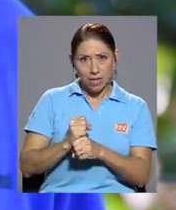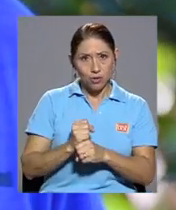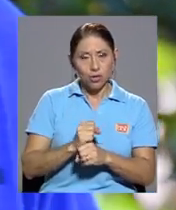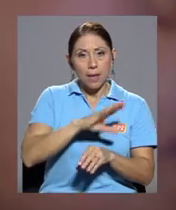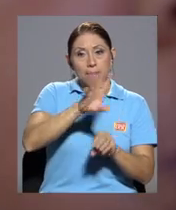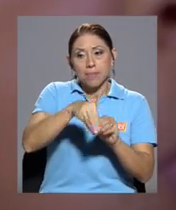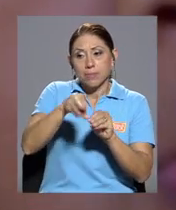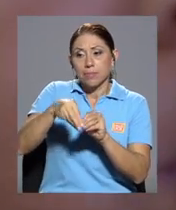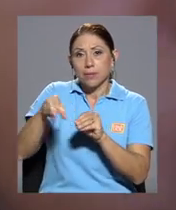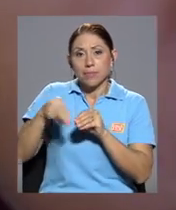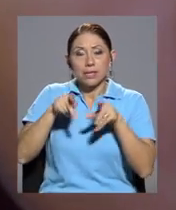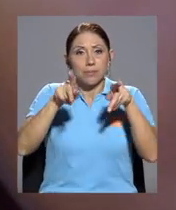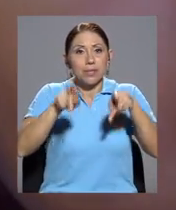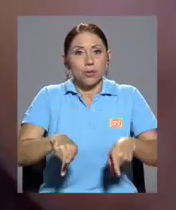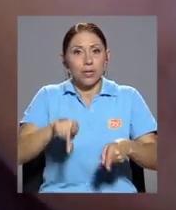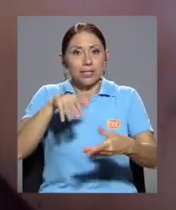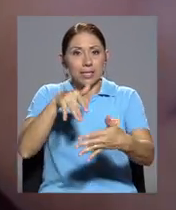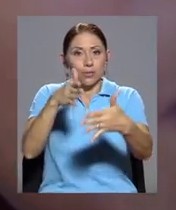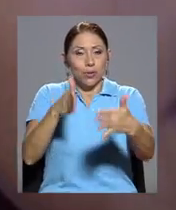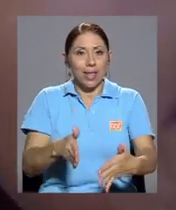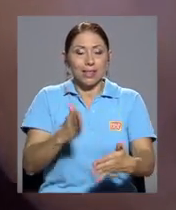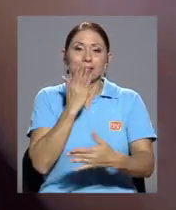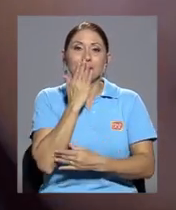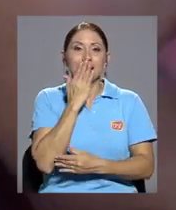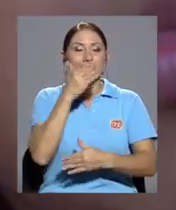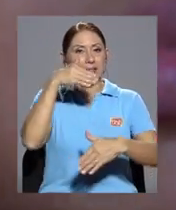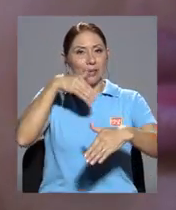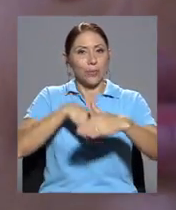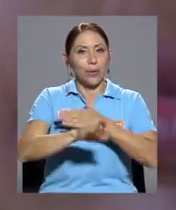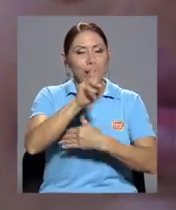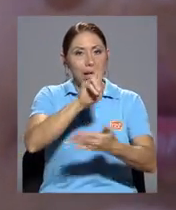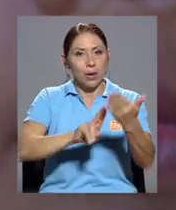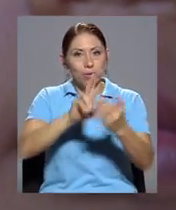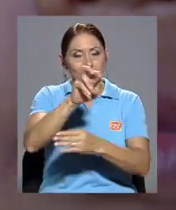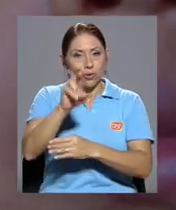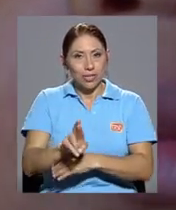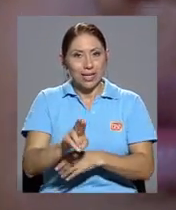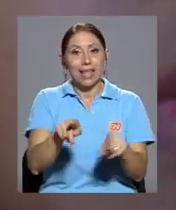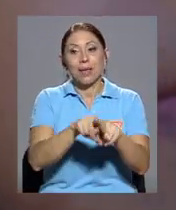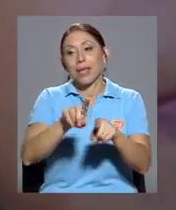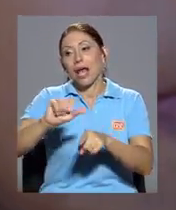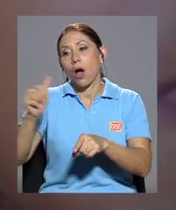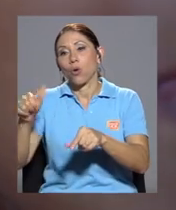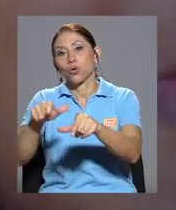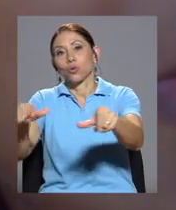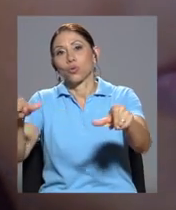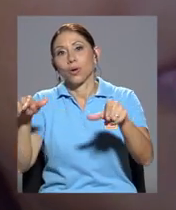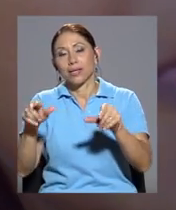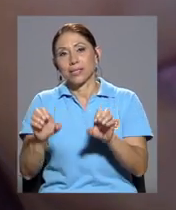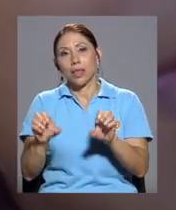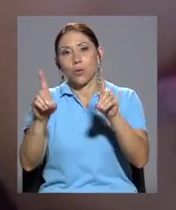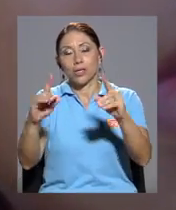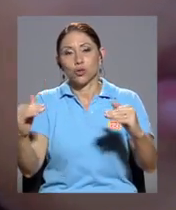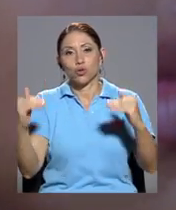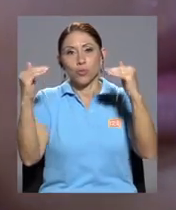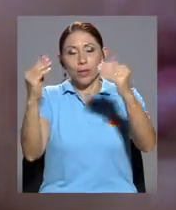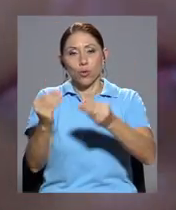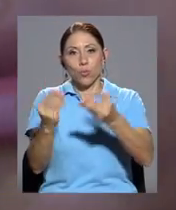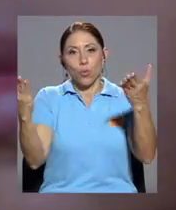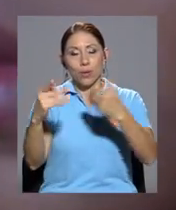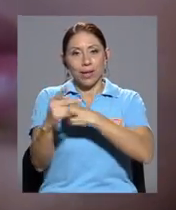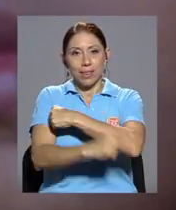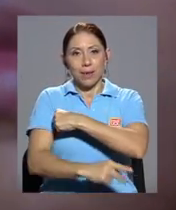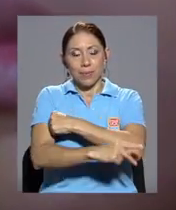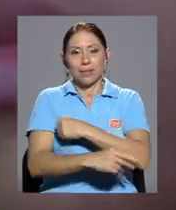el ingreso de estudiantes indígenas a la universidad de costa rica y a otros centros de educación superior pública del país